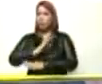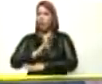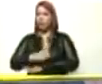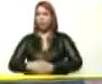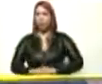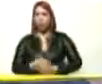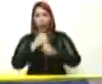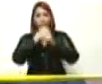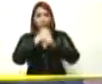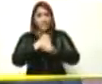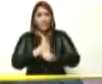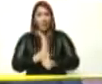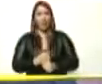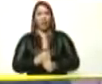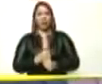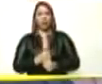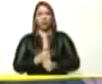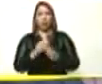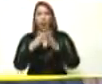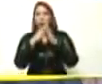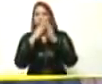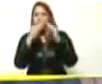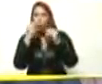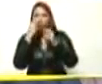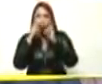esperándolos, en la bajadita, todito,